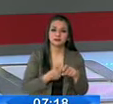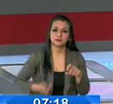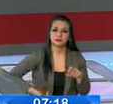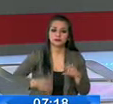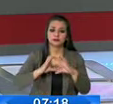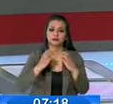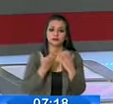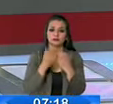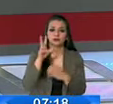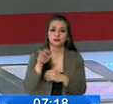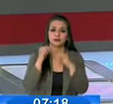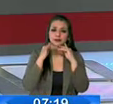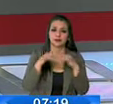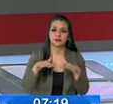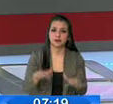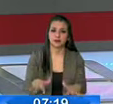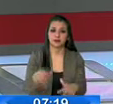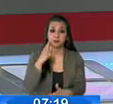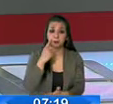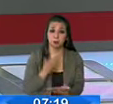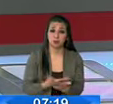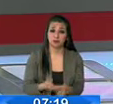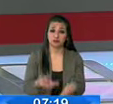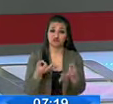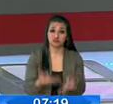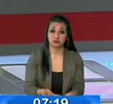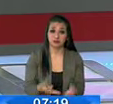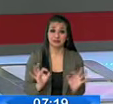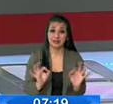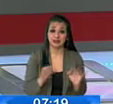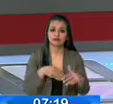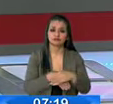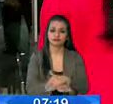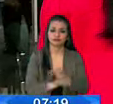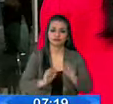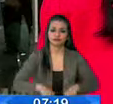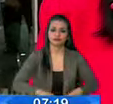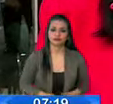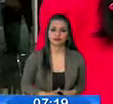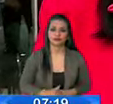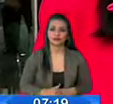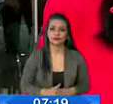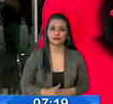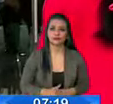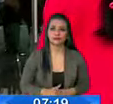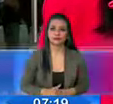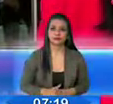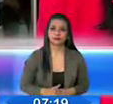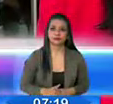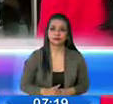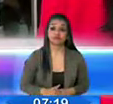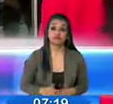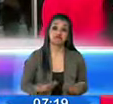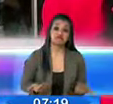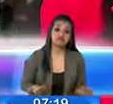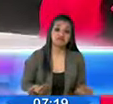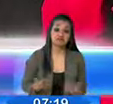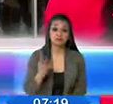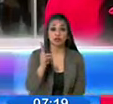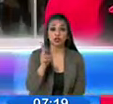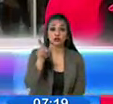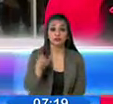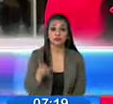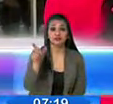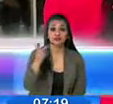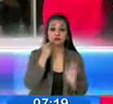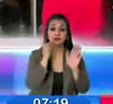también que si no se comprueba ningún hecho, archivará el caso. Veamos. Es una denuncia, en este caso, de acción